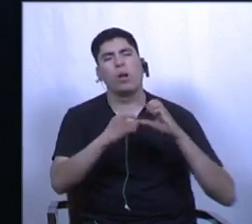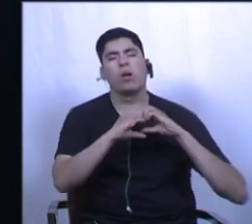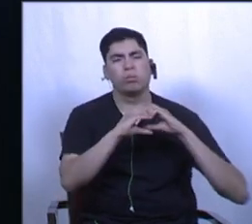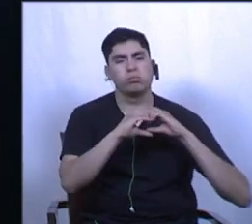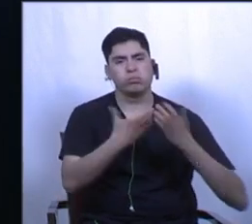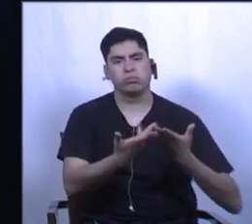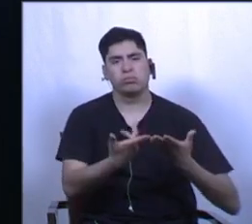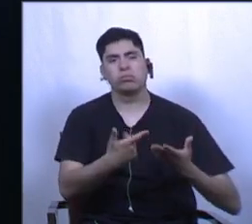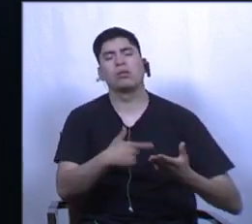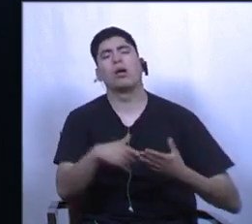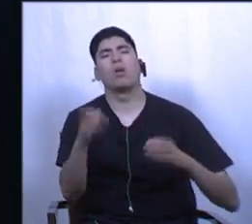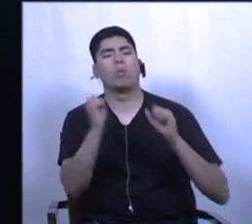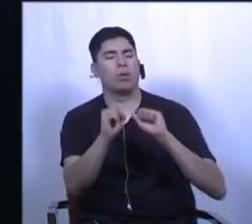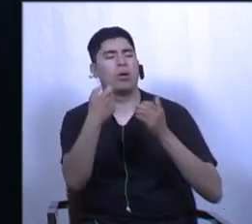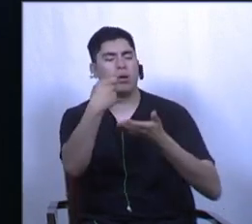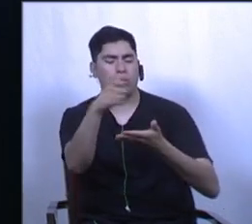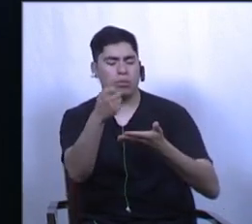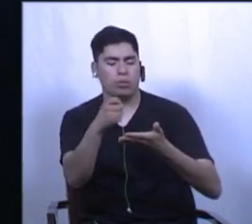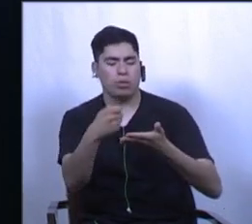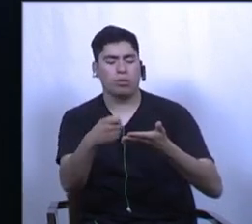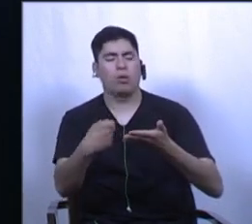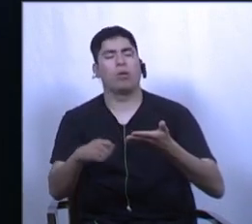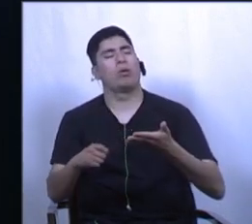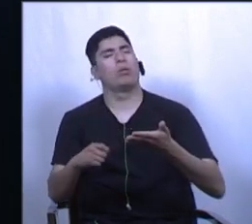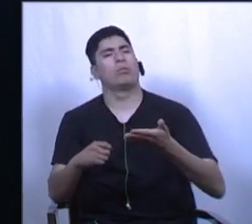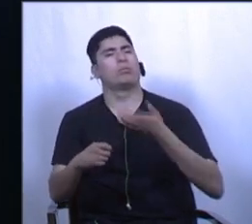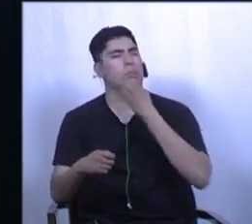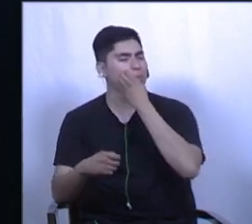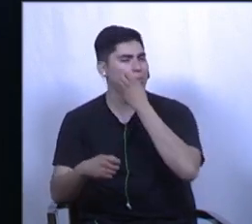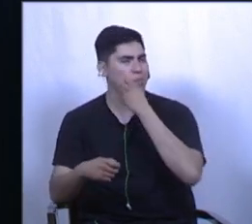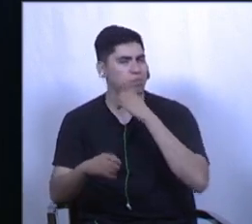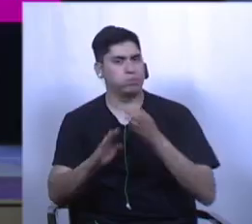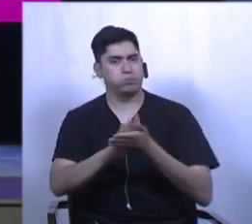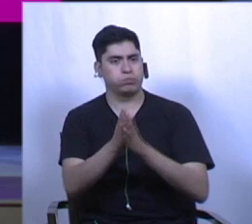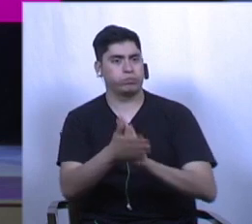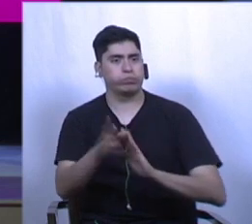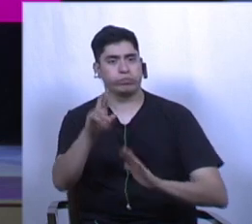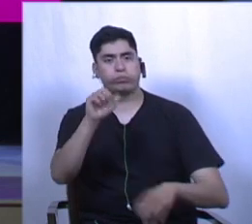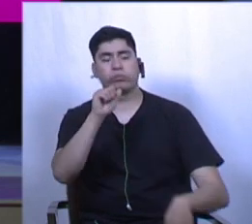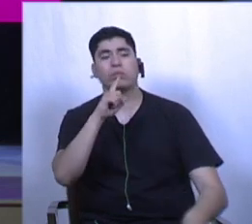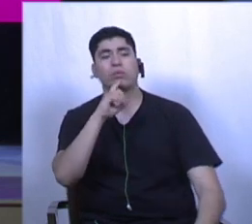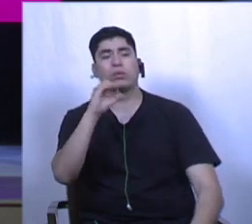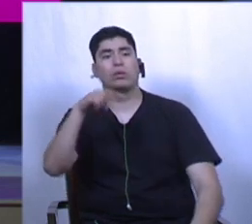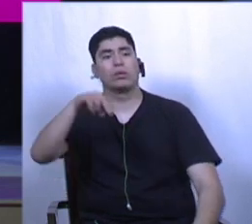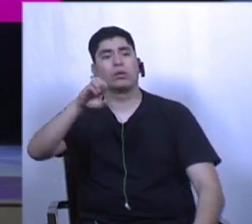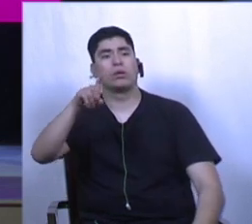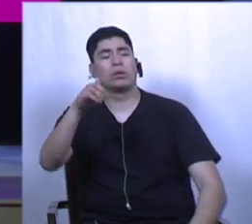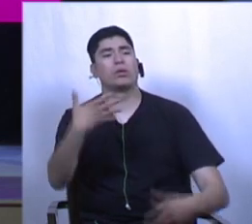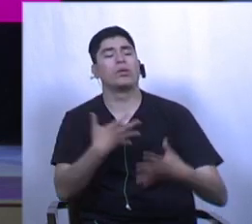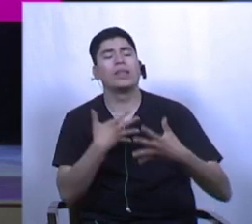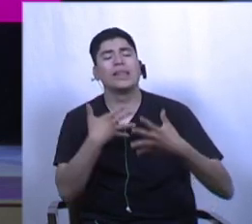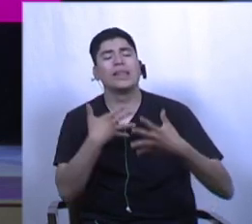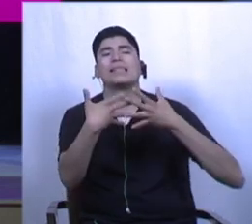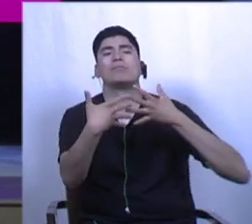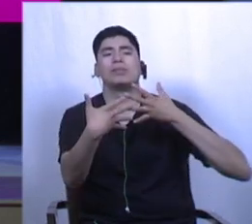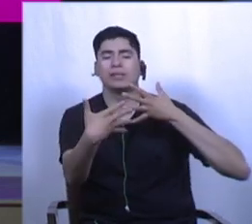podemos evaluar todo esto en ratones, transmitiendo